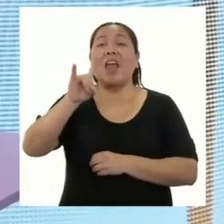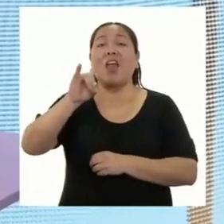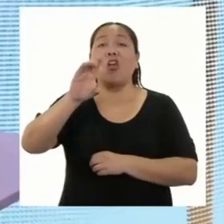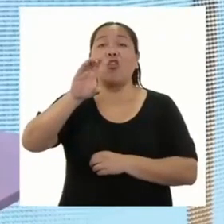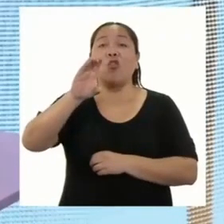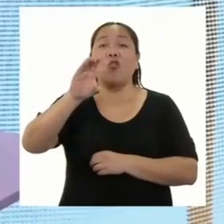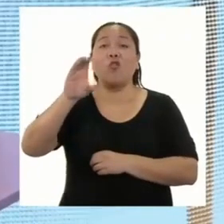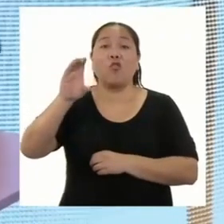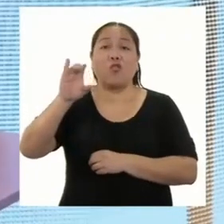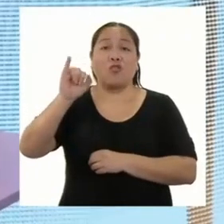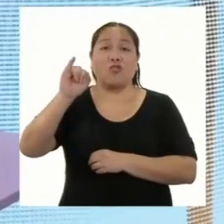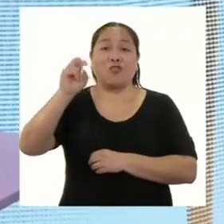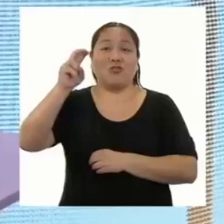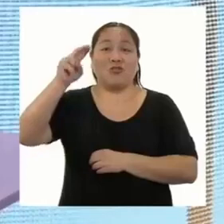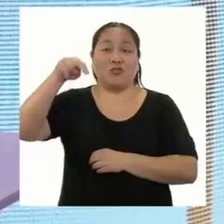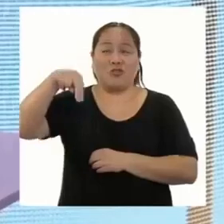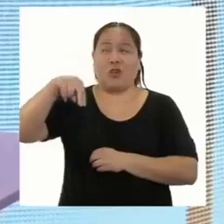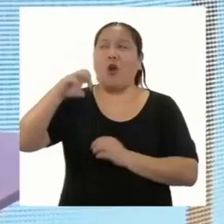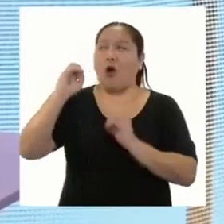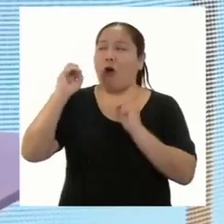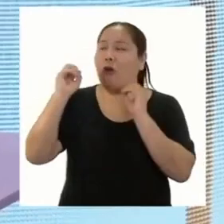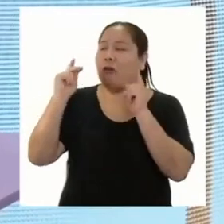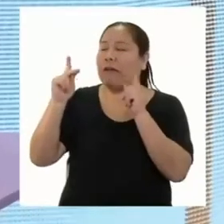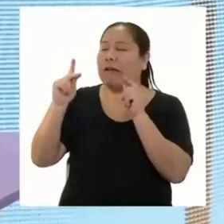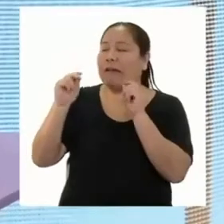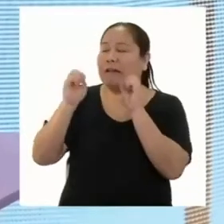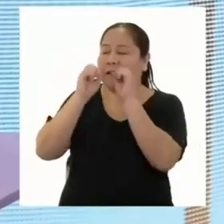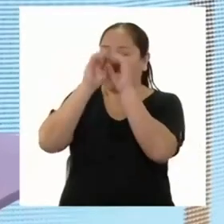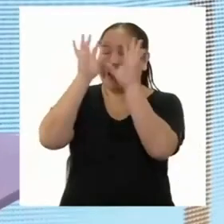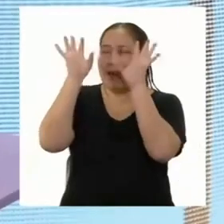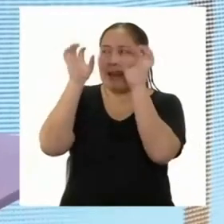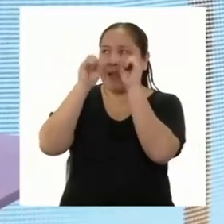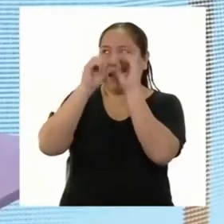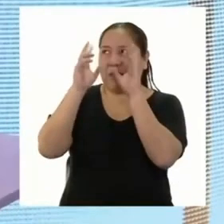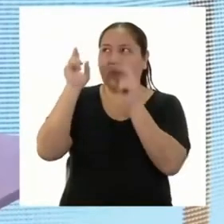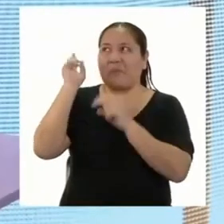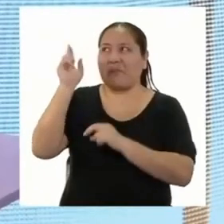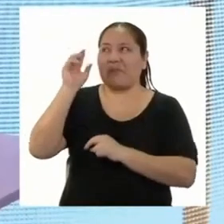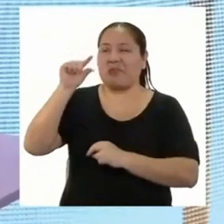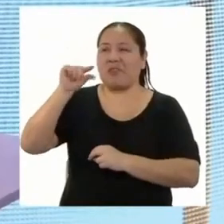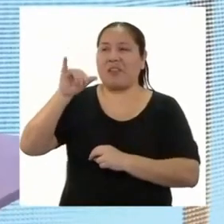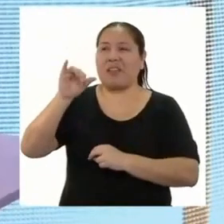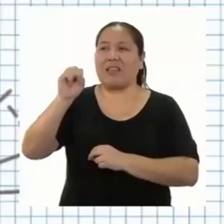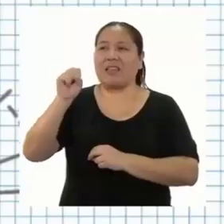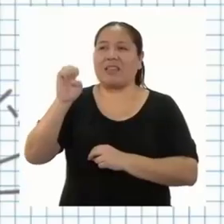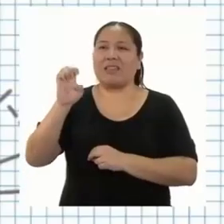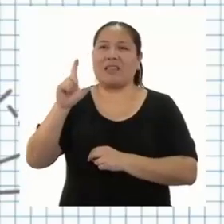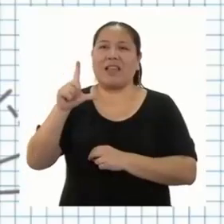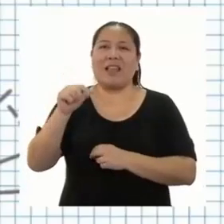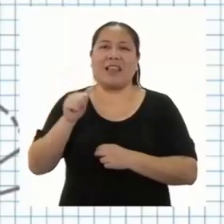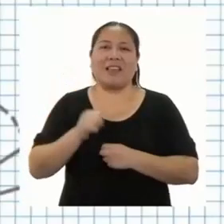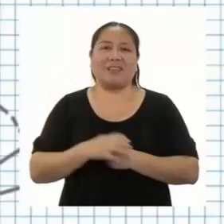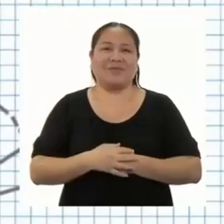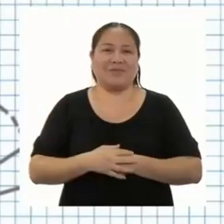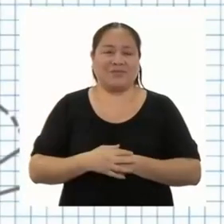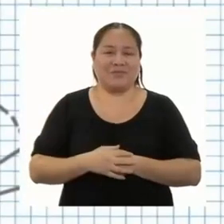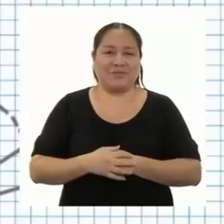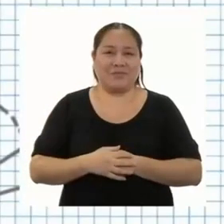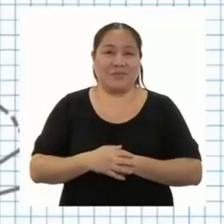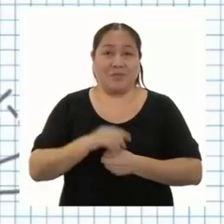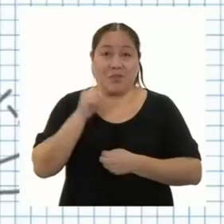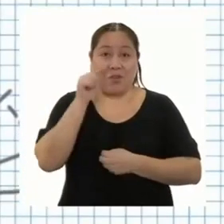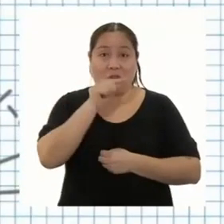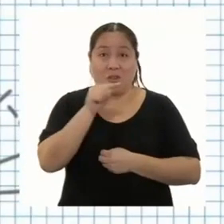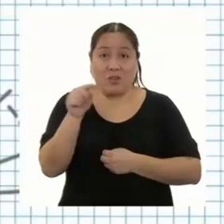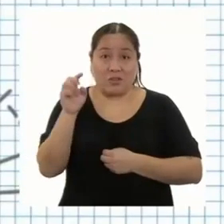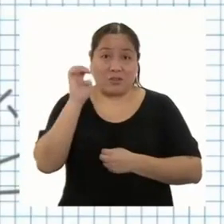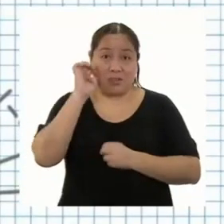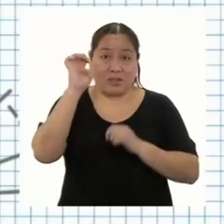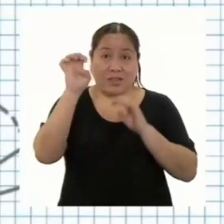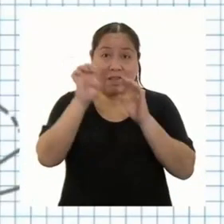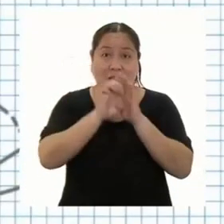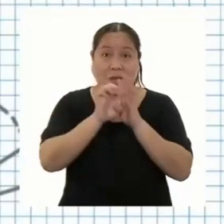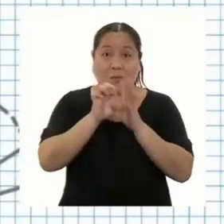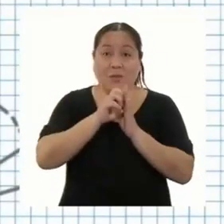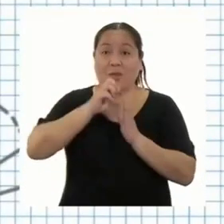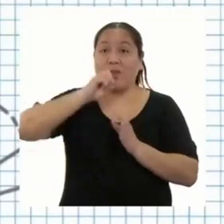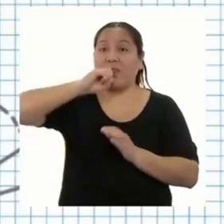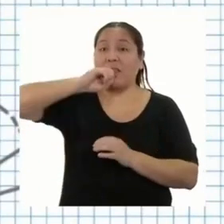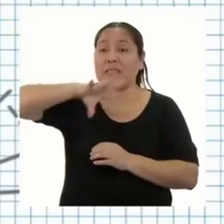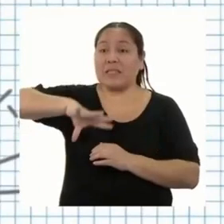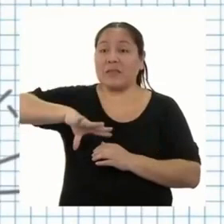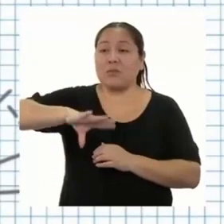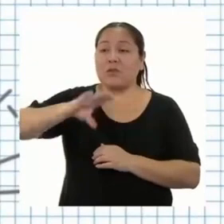Quedó clarísimo, profesora Gisela Milagros César González. Con estos ejemplos podemos decir que las escalas